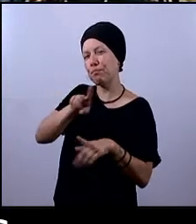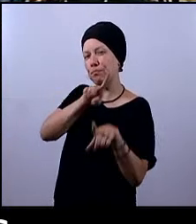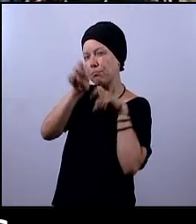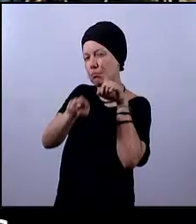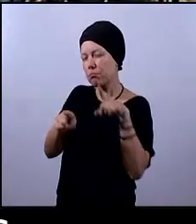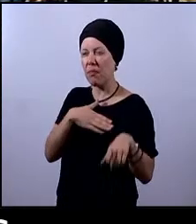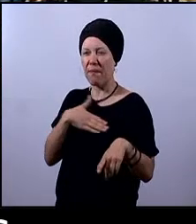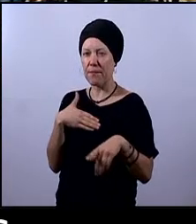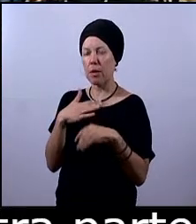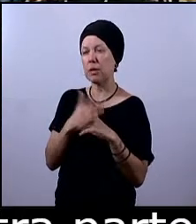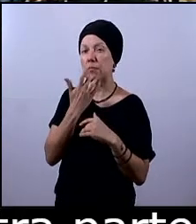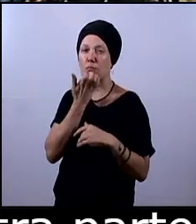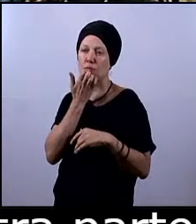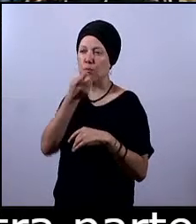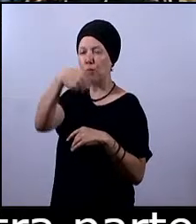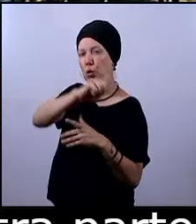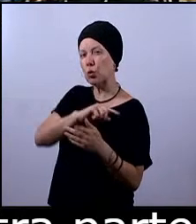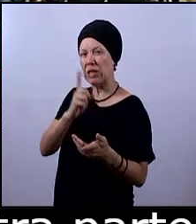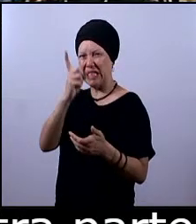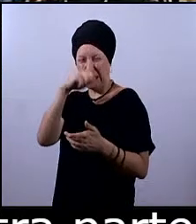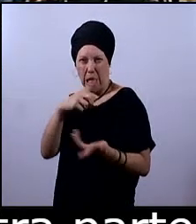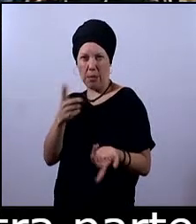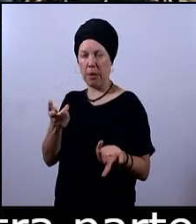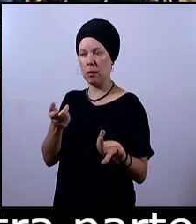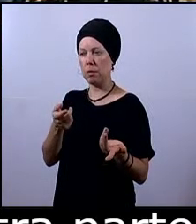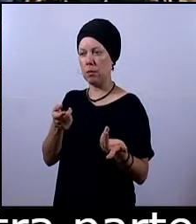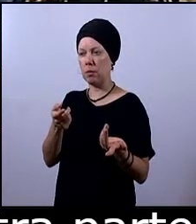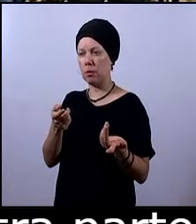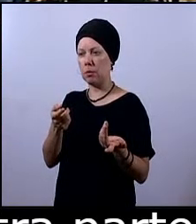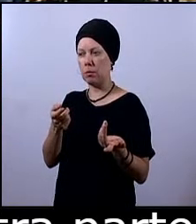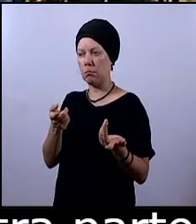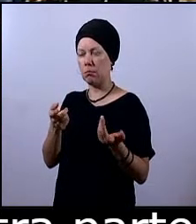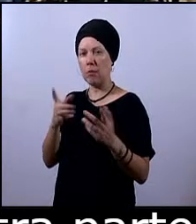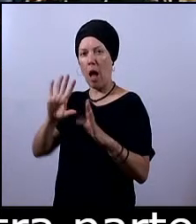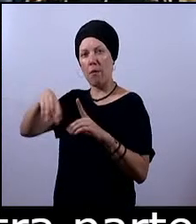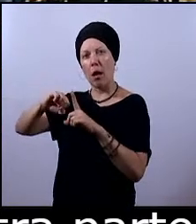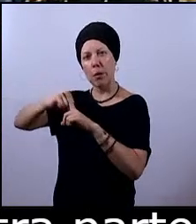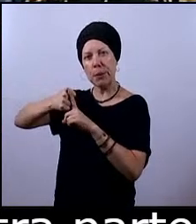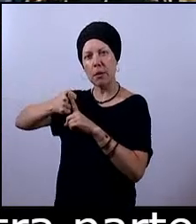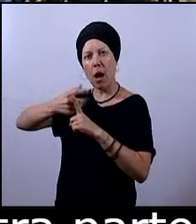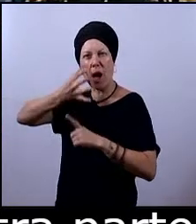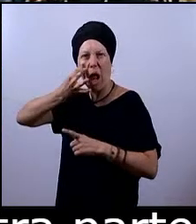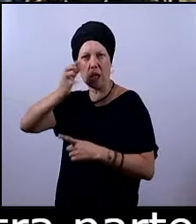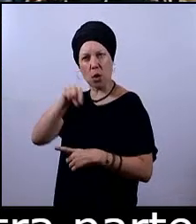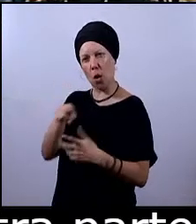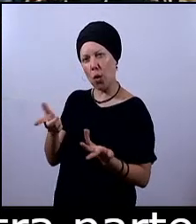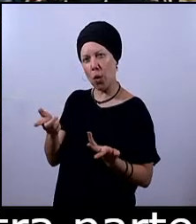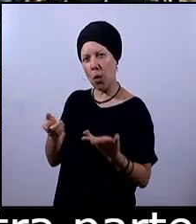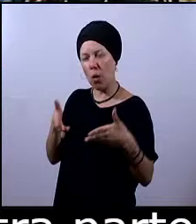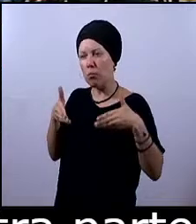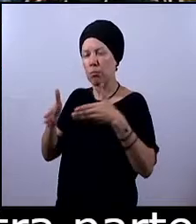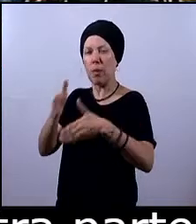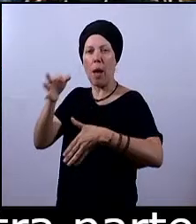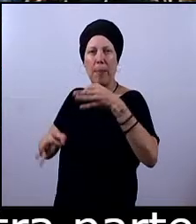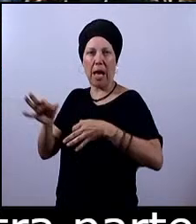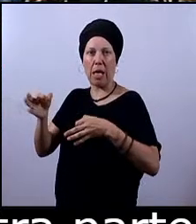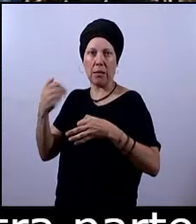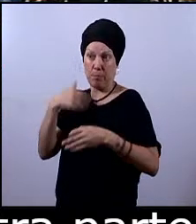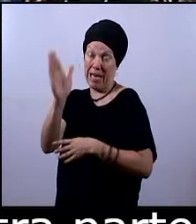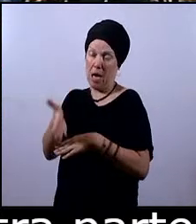quería preguntarle si ustedes tienen constancia de esas coacciones y si esa vía penal que han